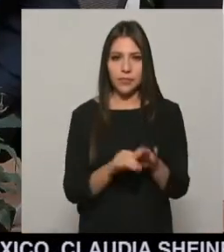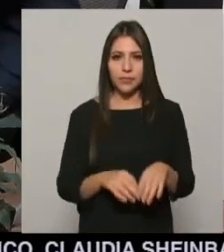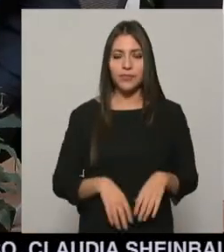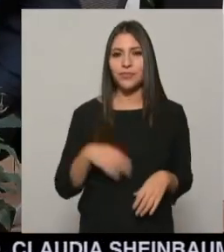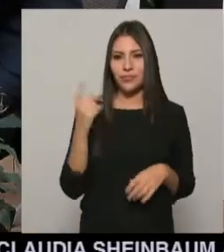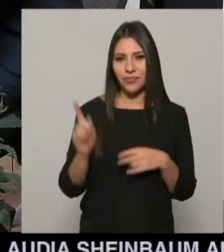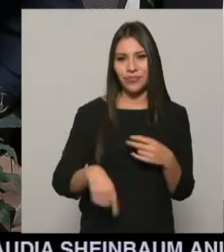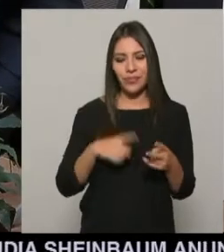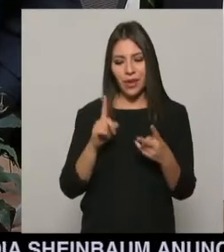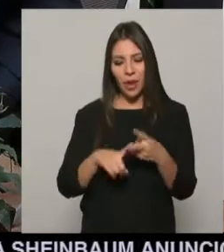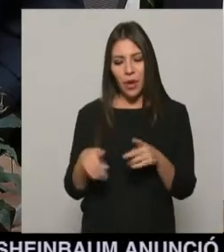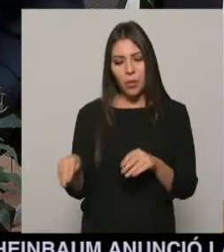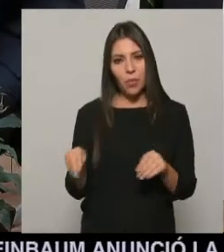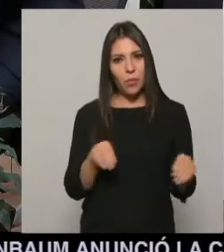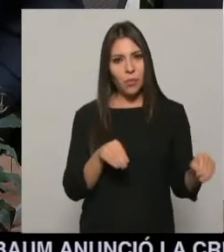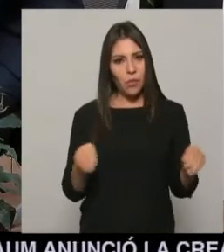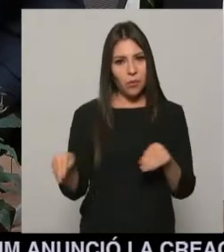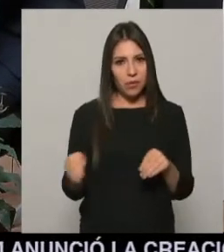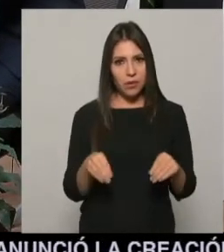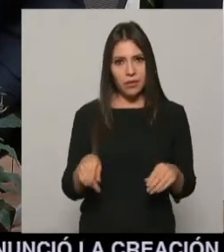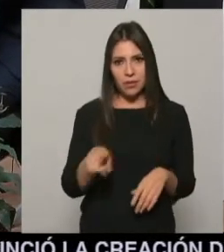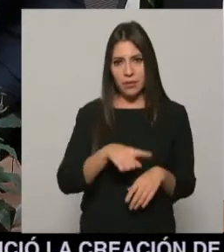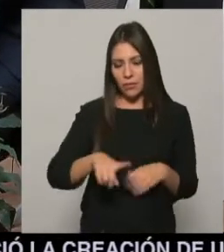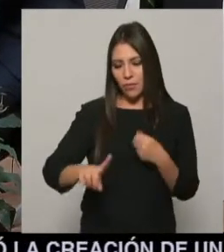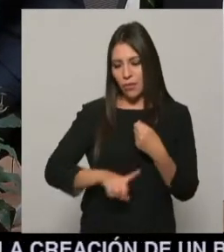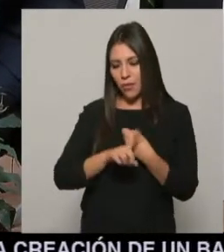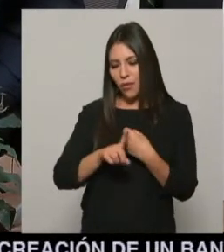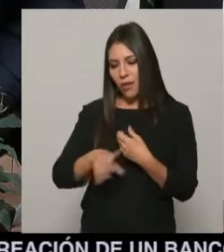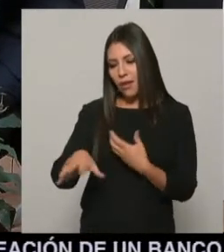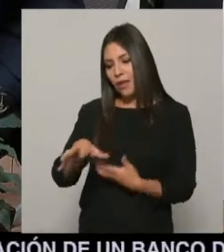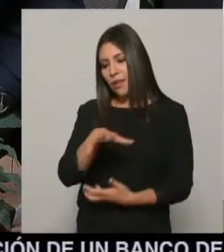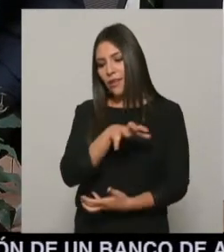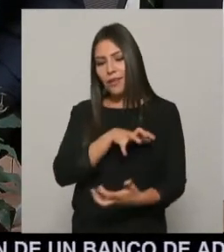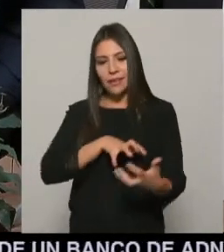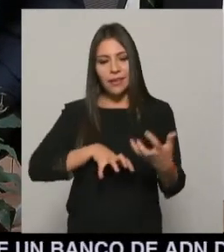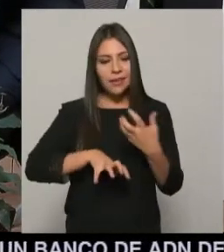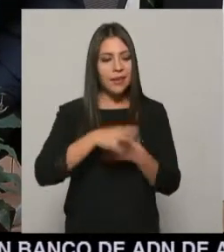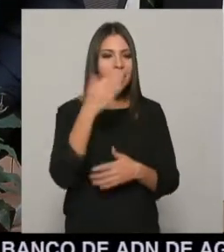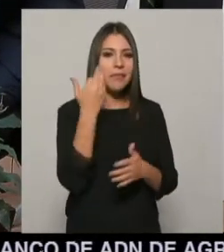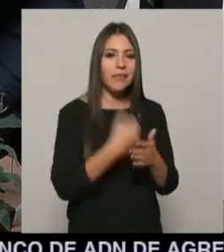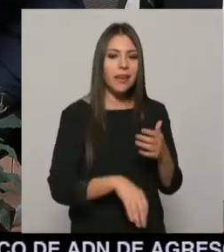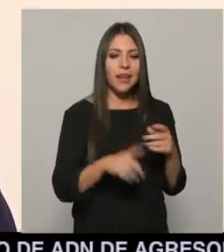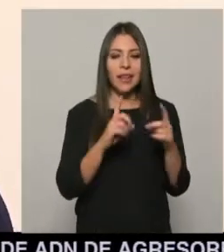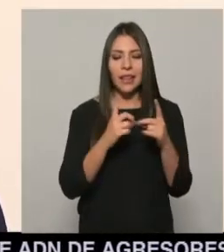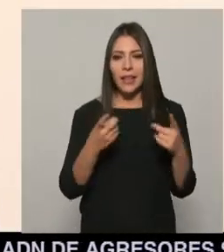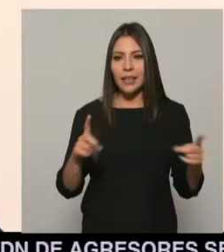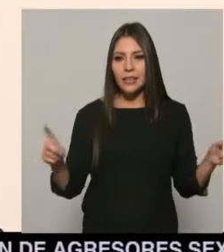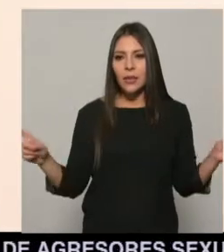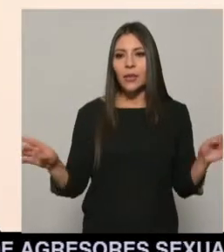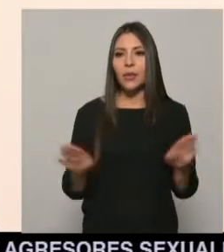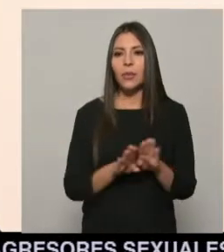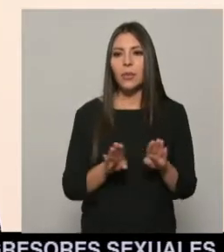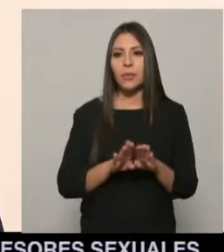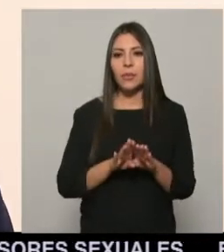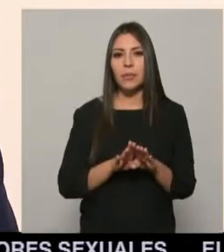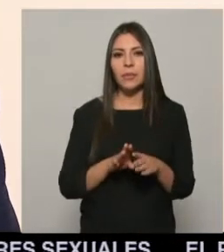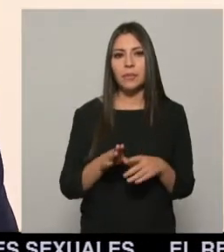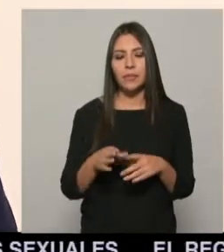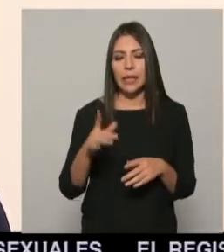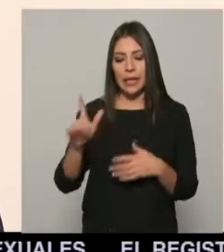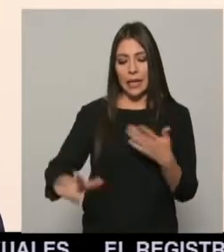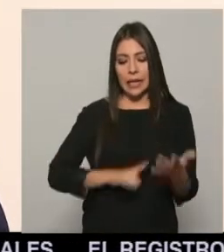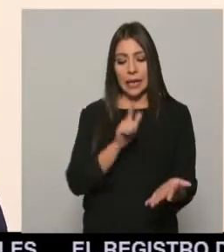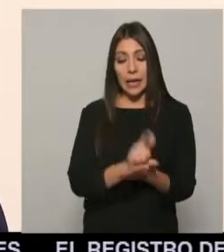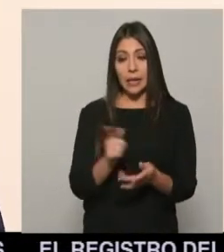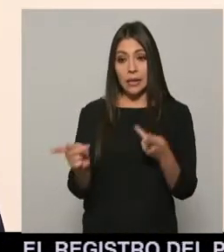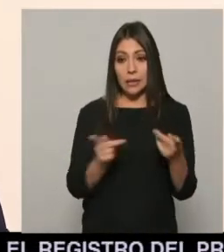Movilidad, ahí está el caos que estamos viviendo. El tema de desarrollo inmobiliario, que bueno, la ley de planeación va a ser un paso